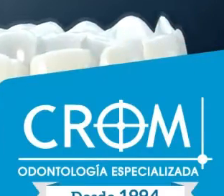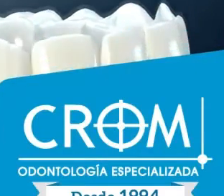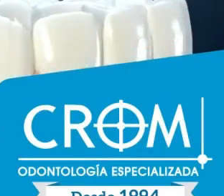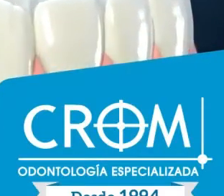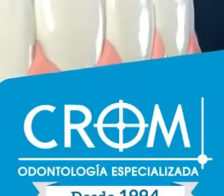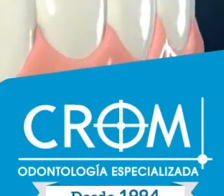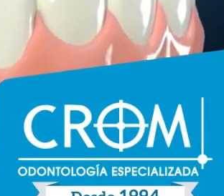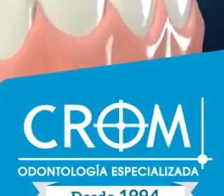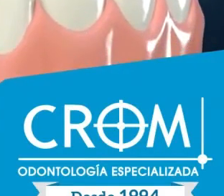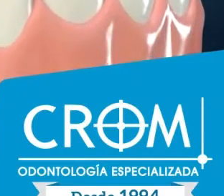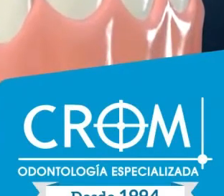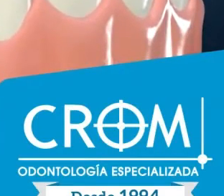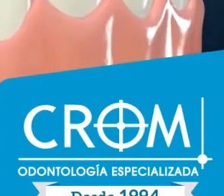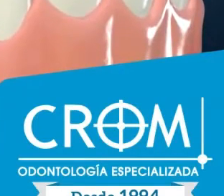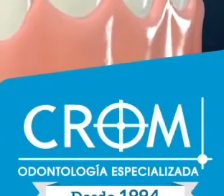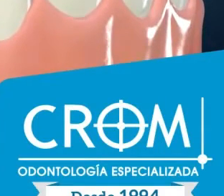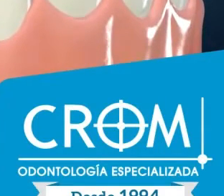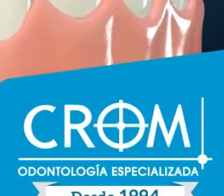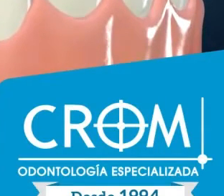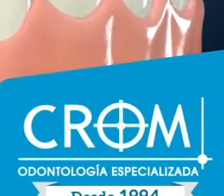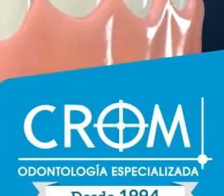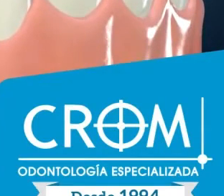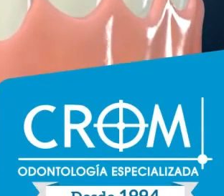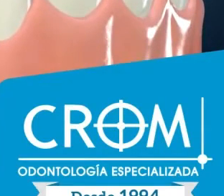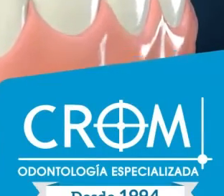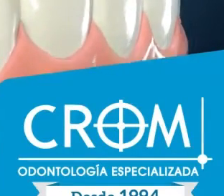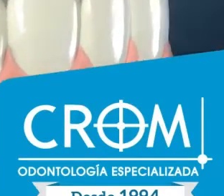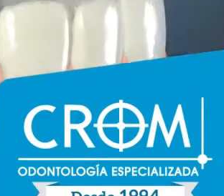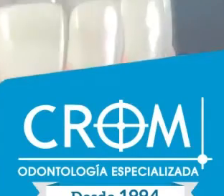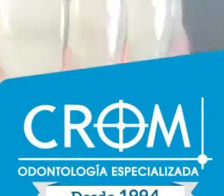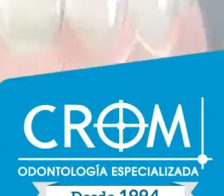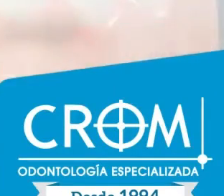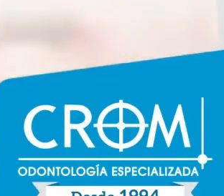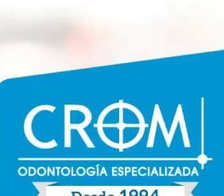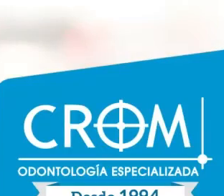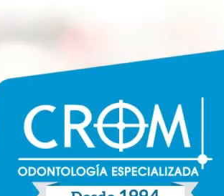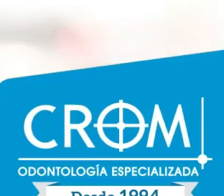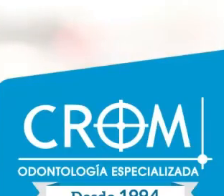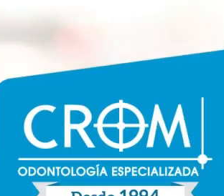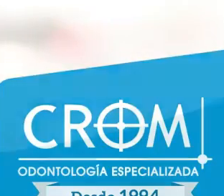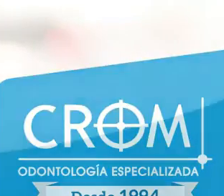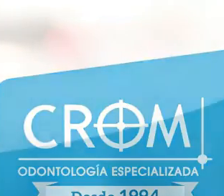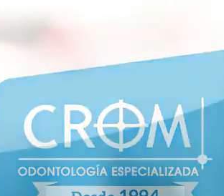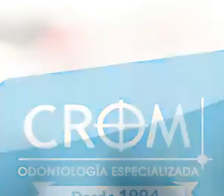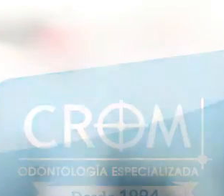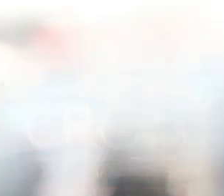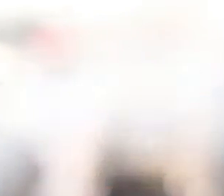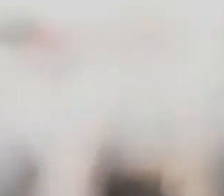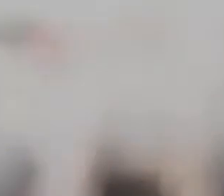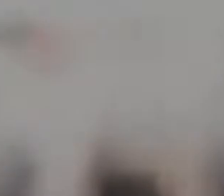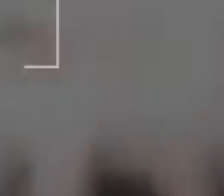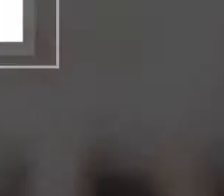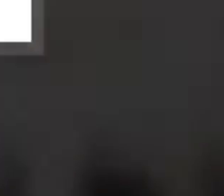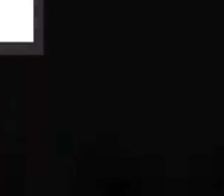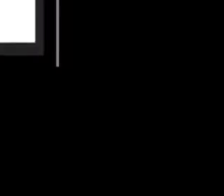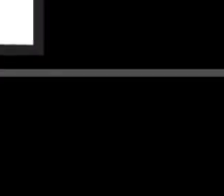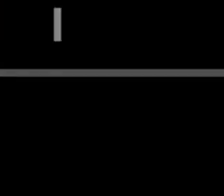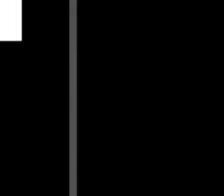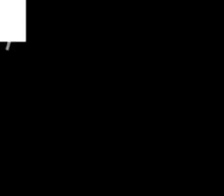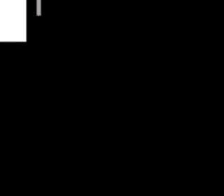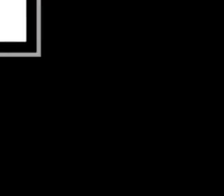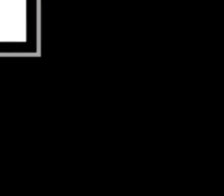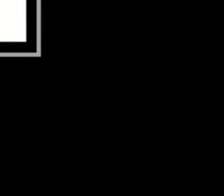Marzo es el mes del implante dental para mujeres. Inicia ya tu tratamiento con el 20% de descuento. Crom, odontología especializada.